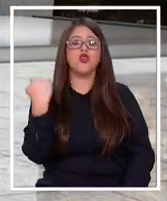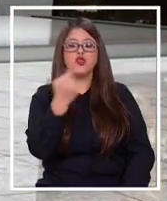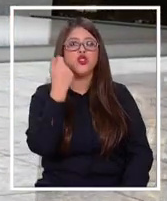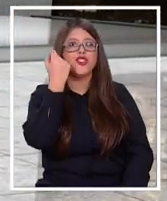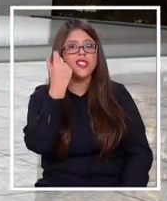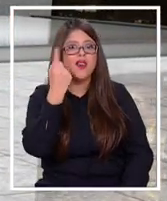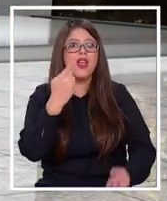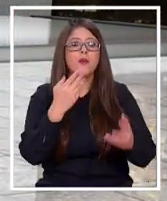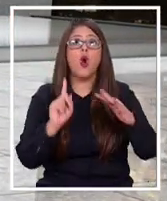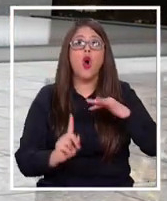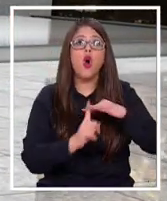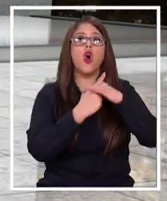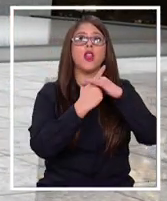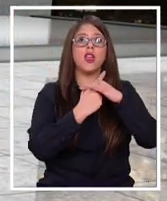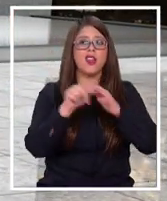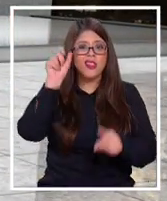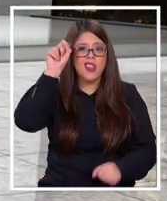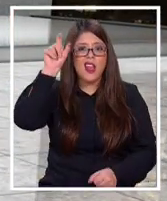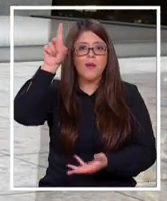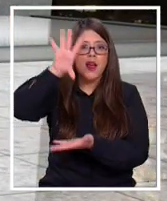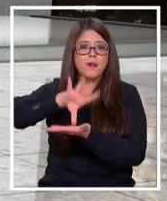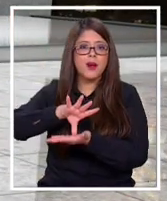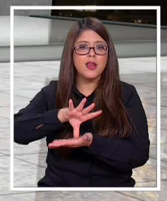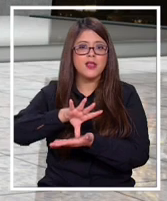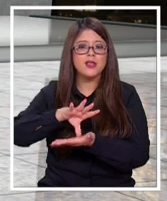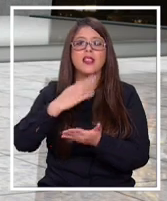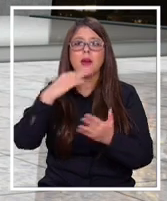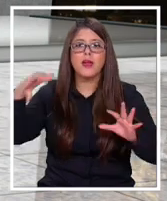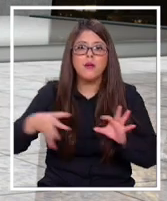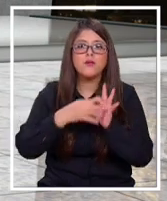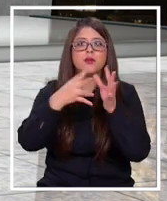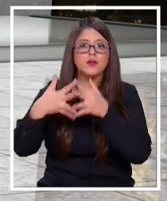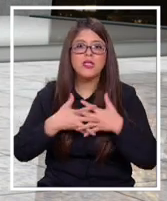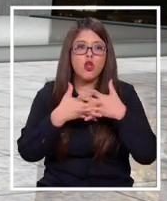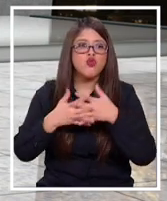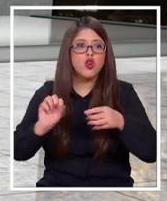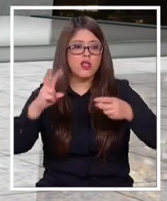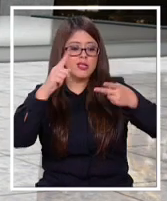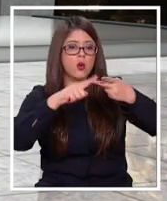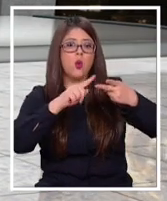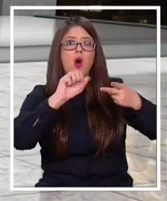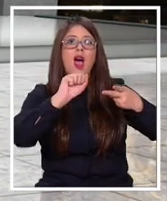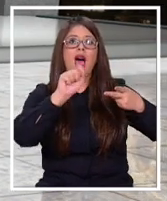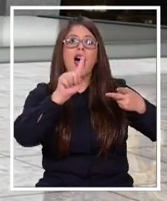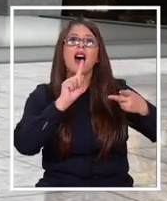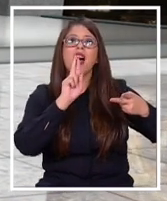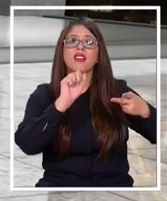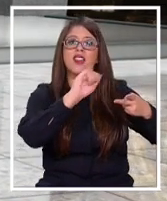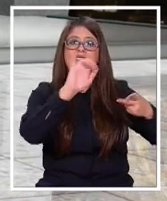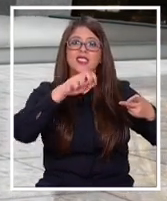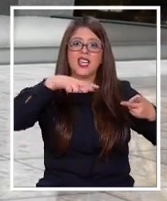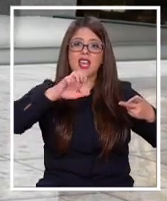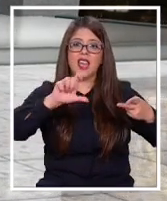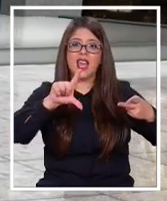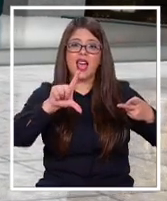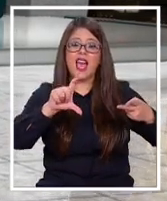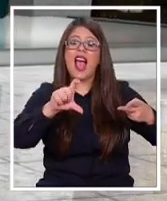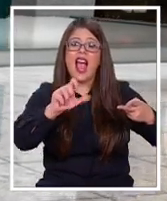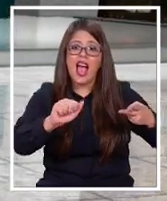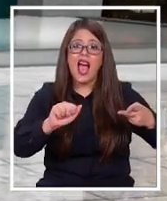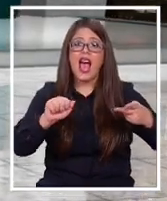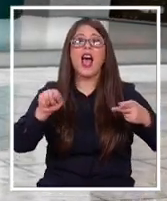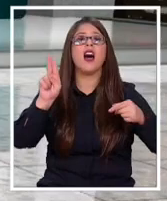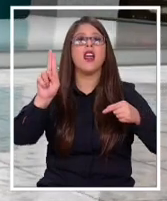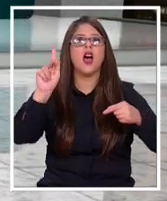sabemos, origen alemán estadounidense, la vacuna AstraZeneca de Reino Unido, también